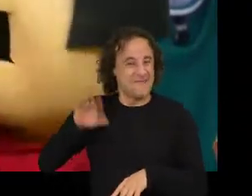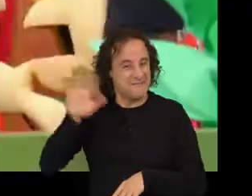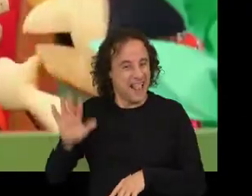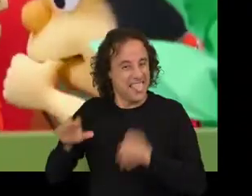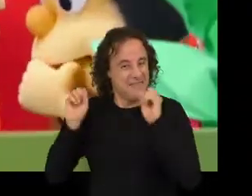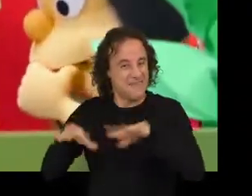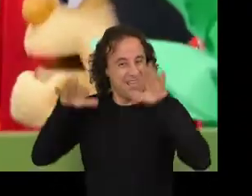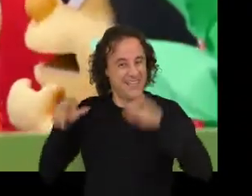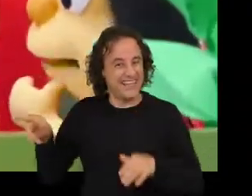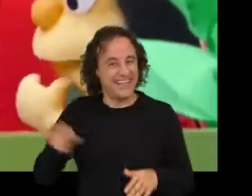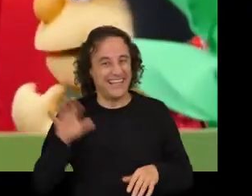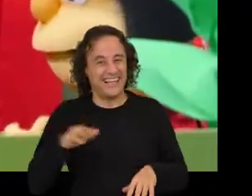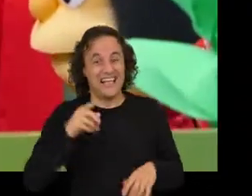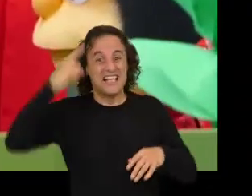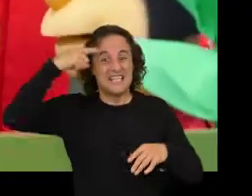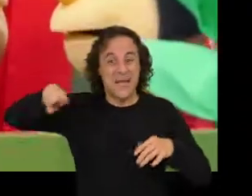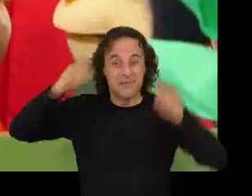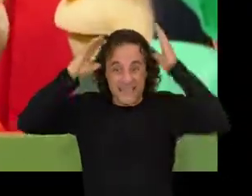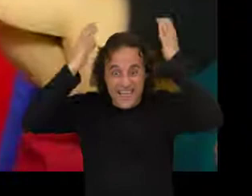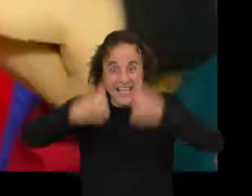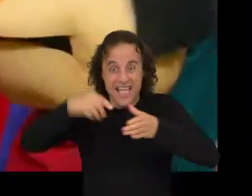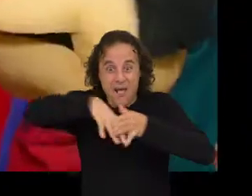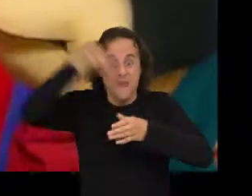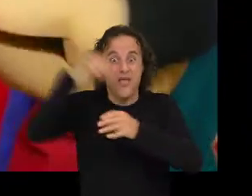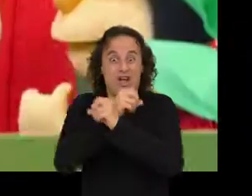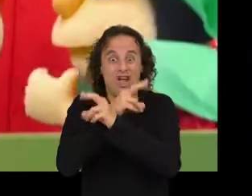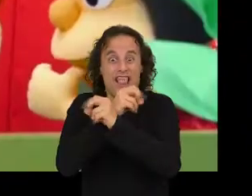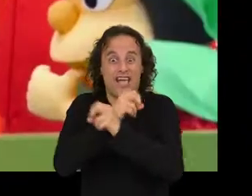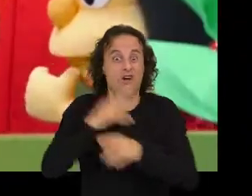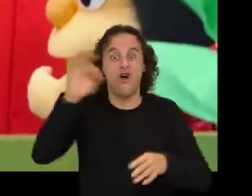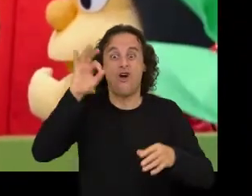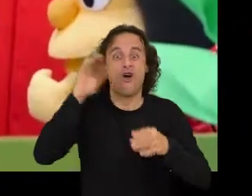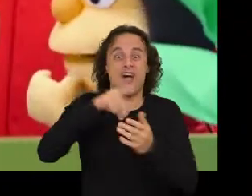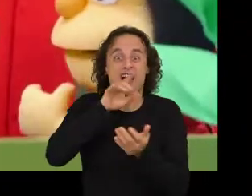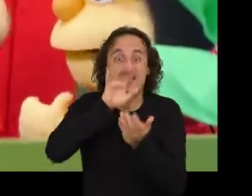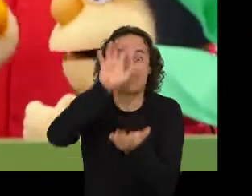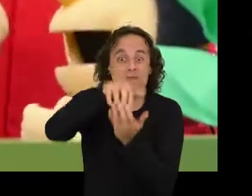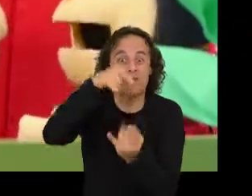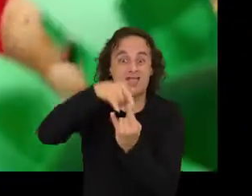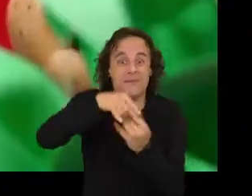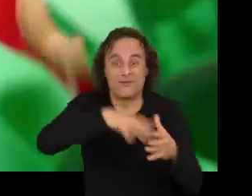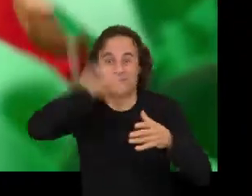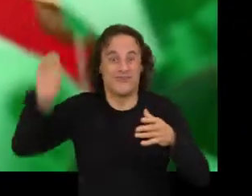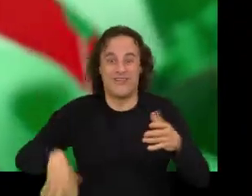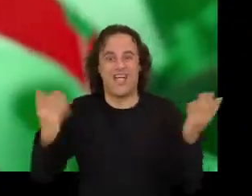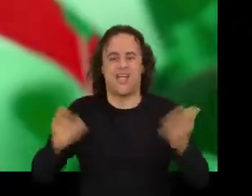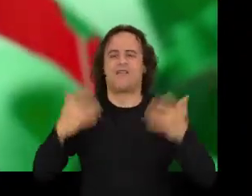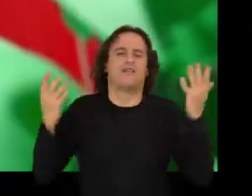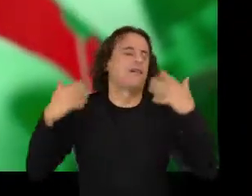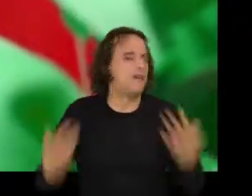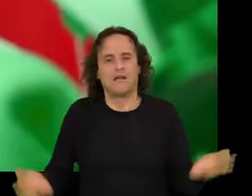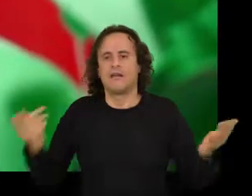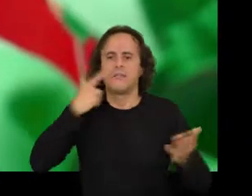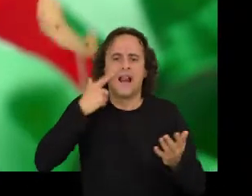un mago? ¿Sabe sacar un cuello da chisteira? ¿Es un hipopótamo? ¡Non son un